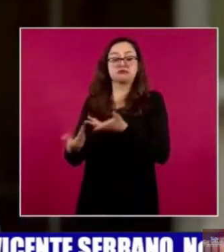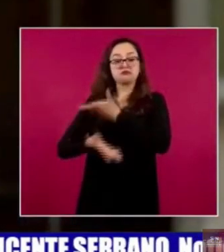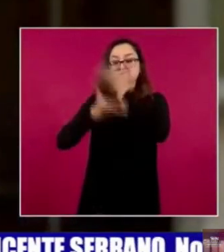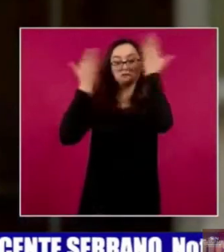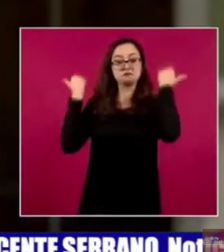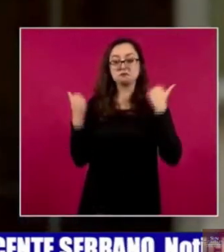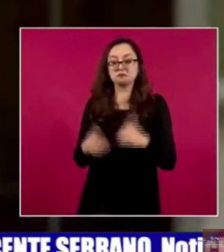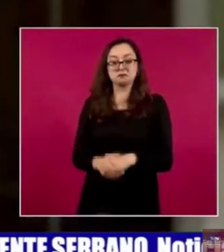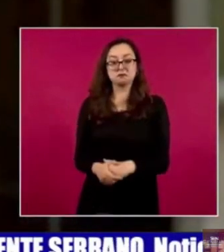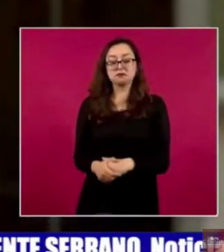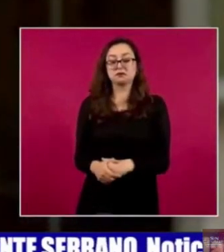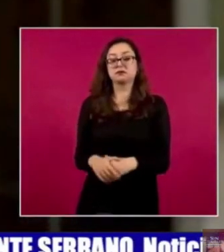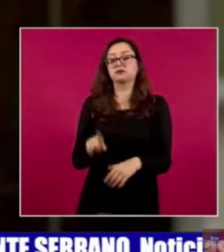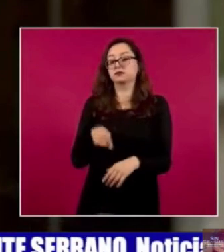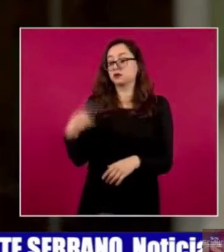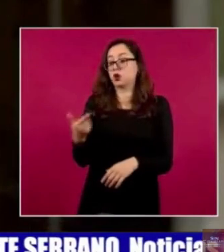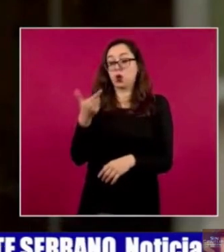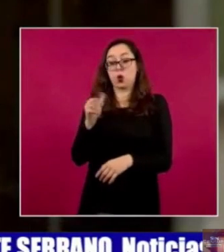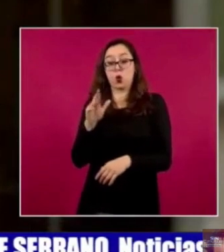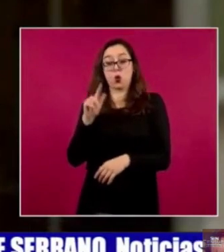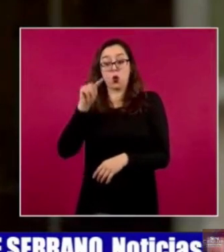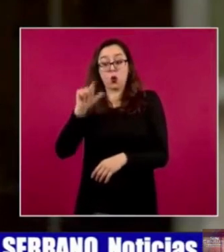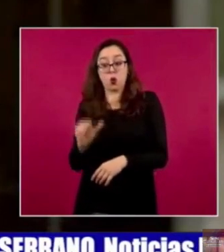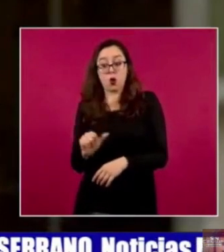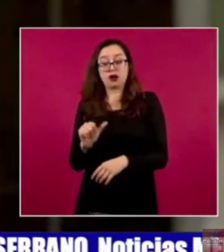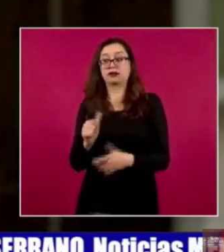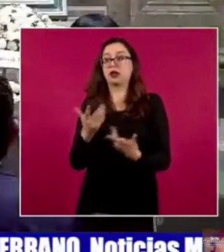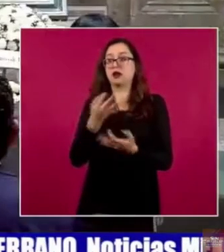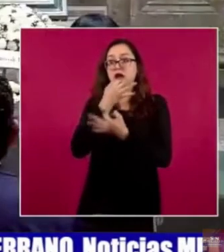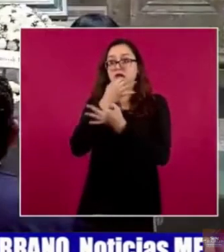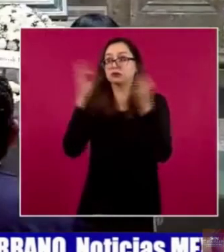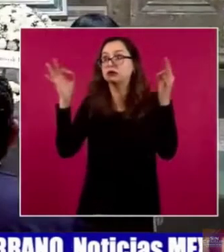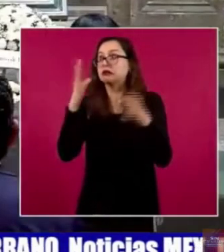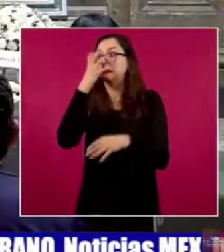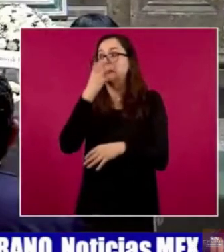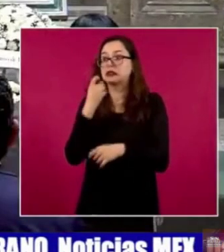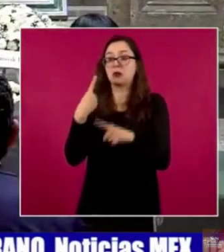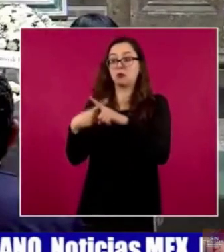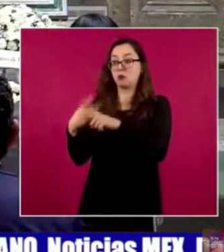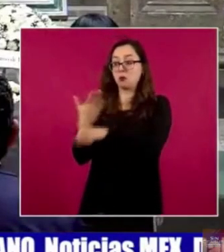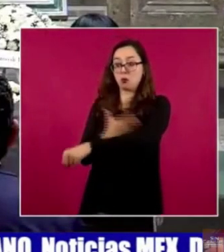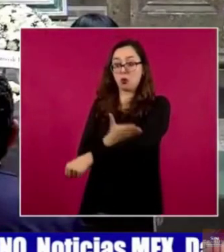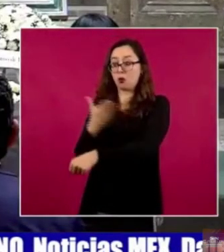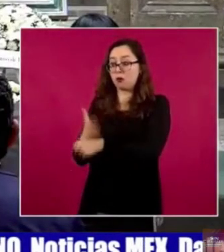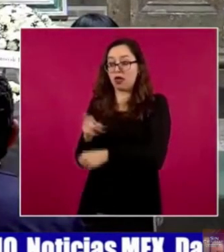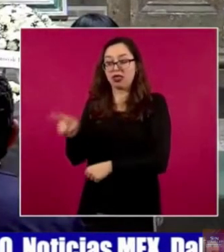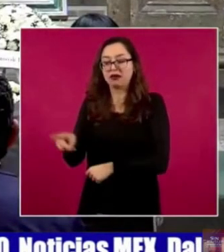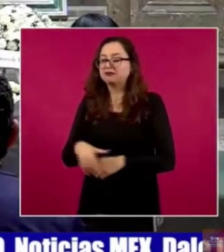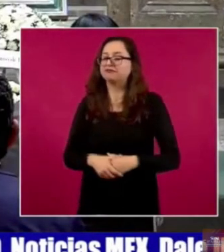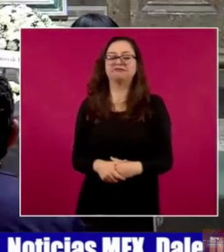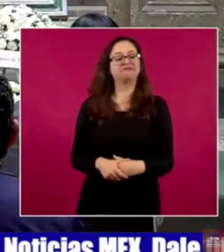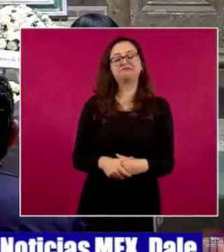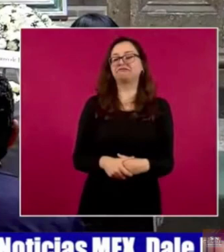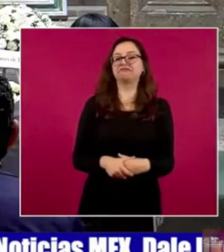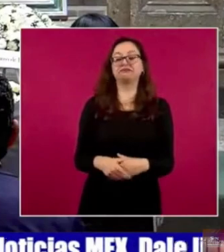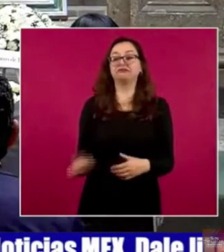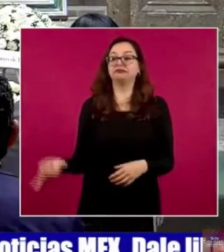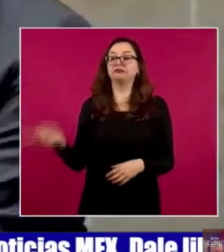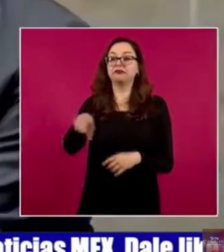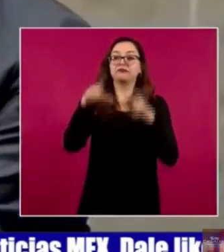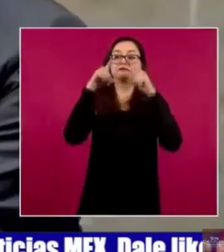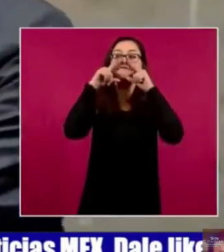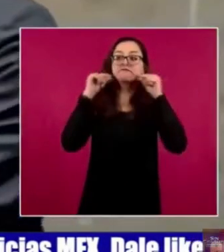prohibió la manifestación de duelo. Villa y Zapata caerían abatidos a